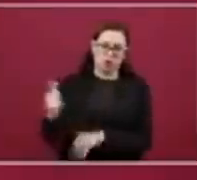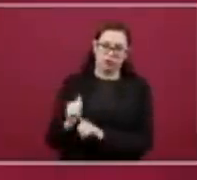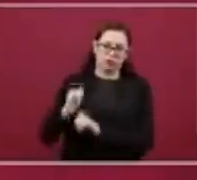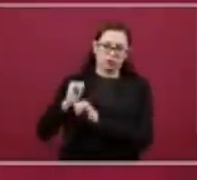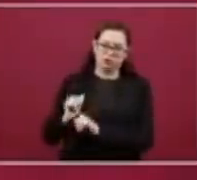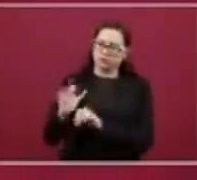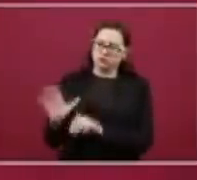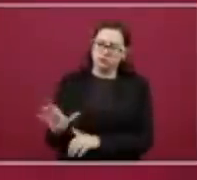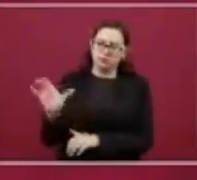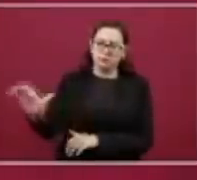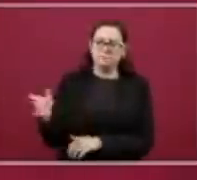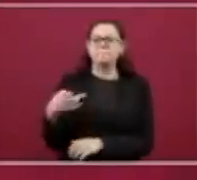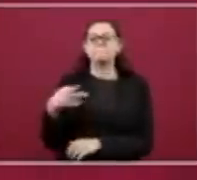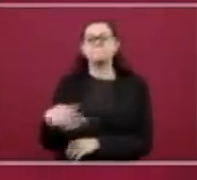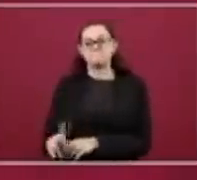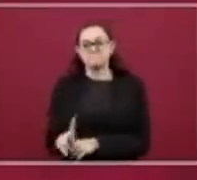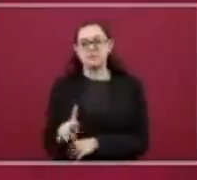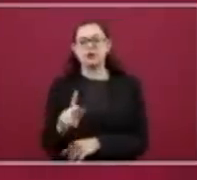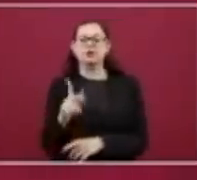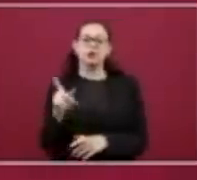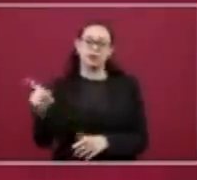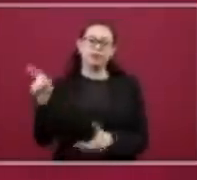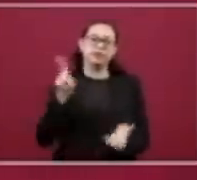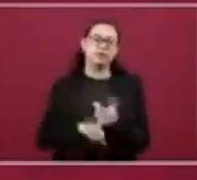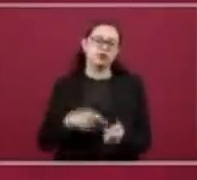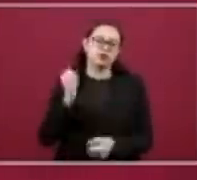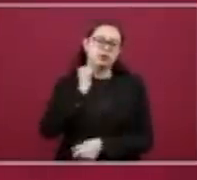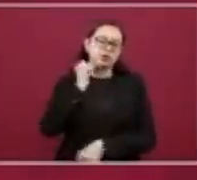coordinador de los senadores,